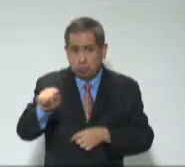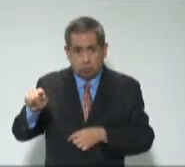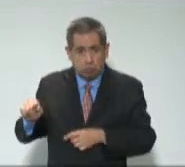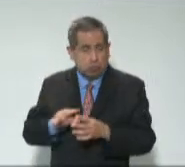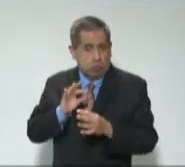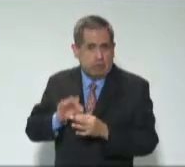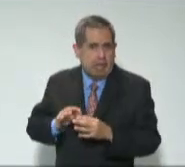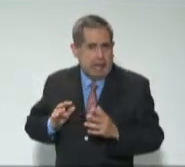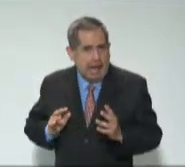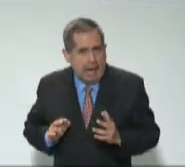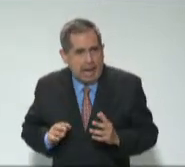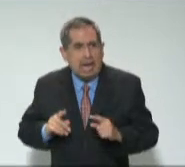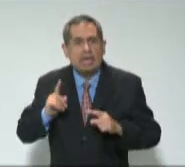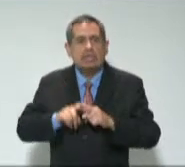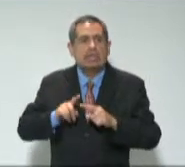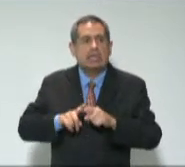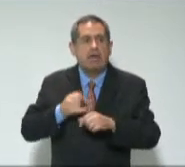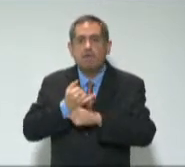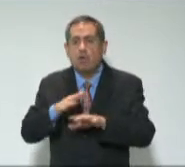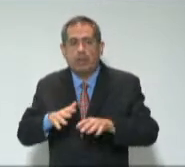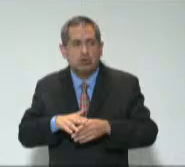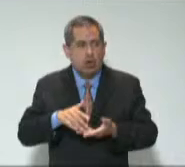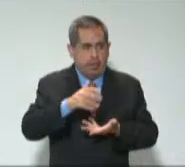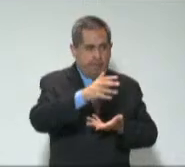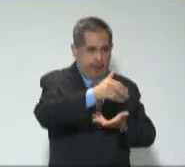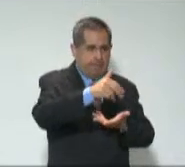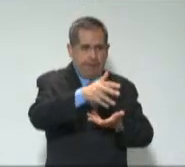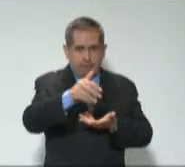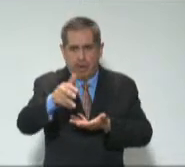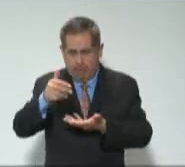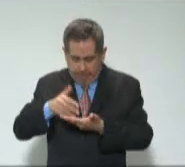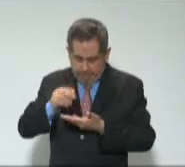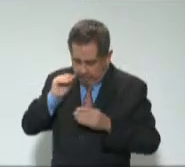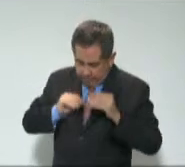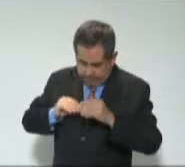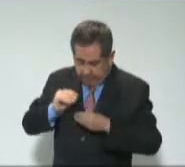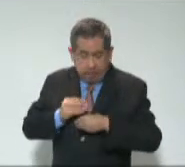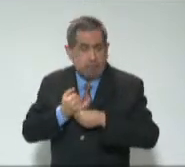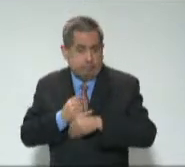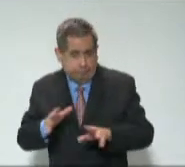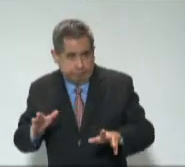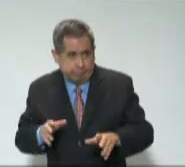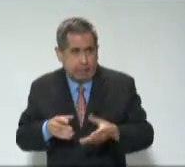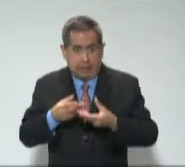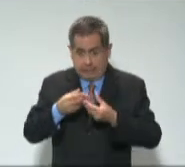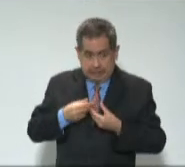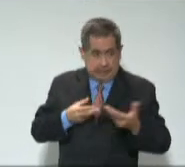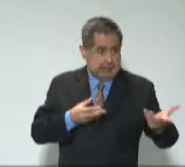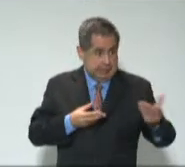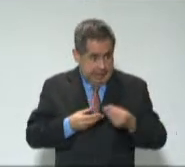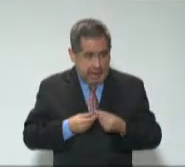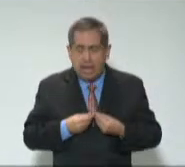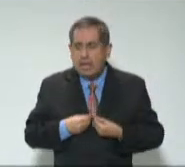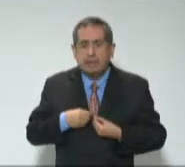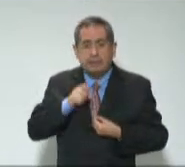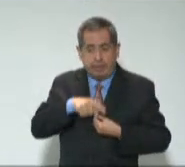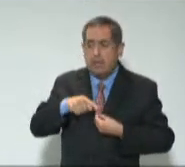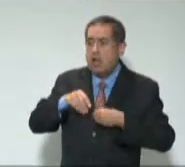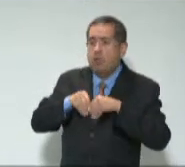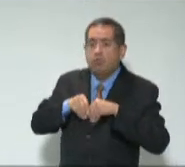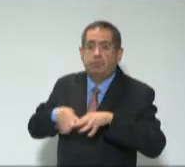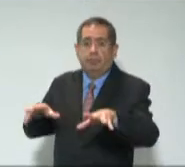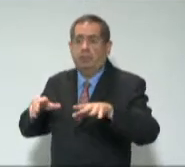entre quienes recopilan información que se vuelve no solamente de una fuente sino de varias que se vuelve esencial